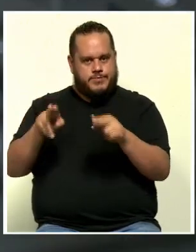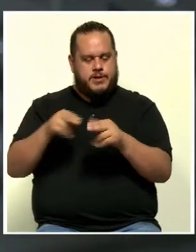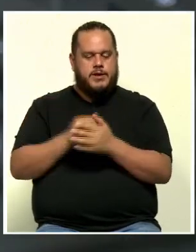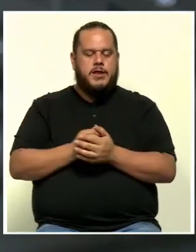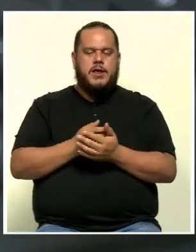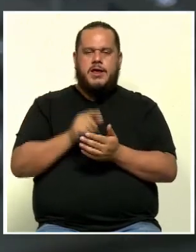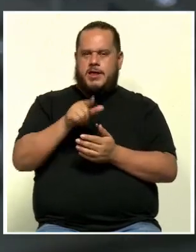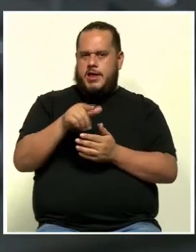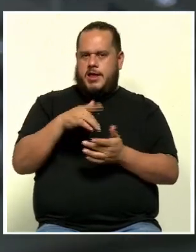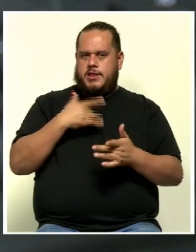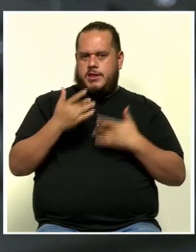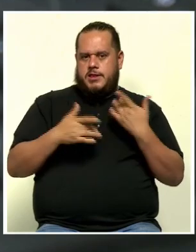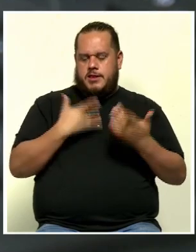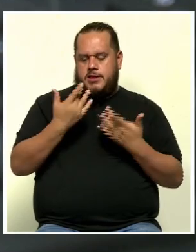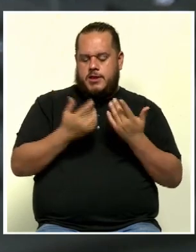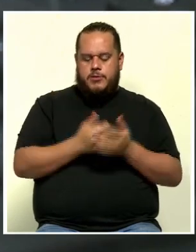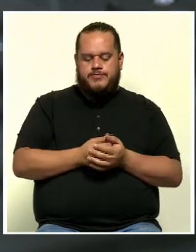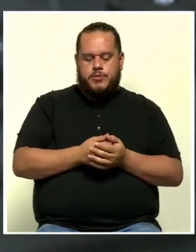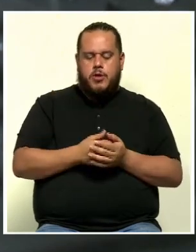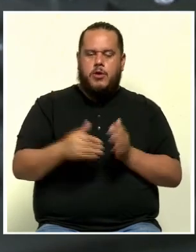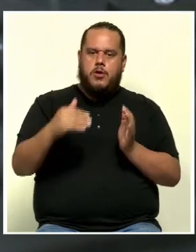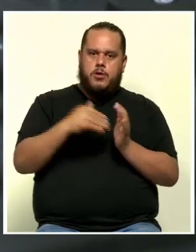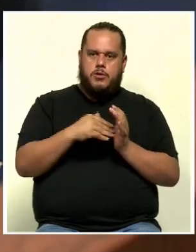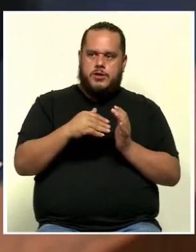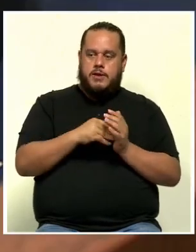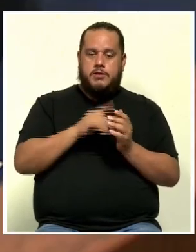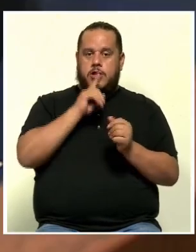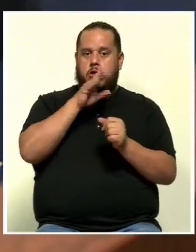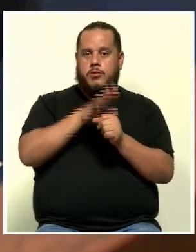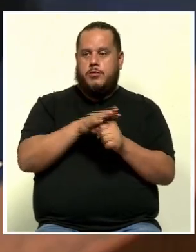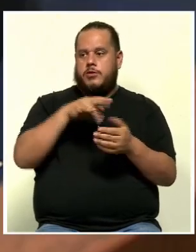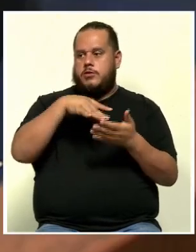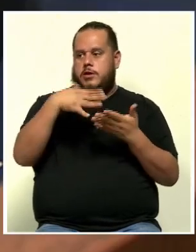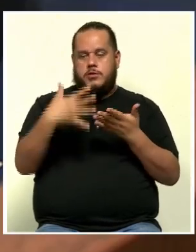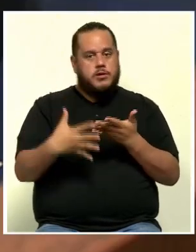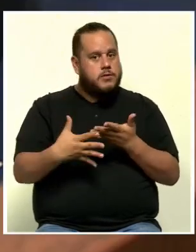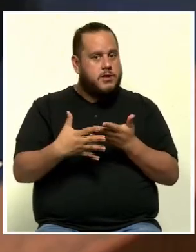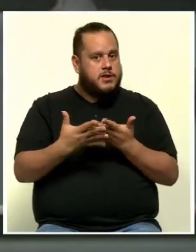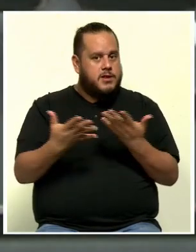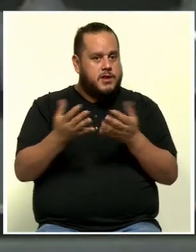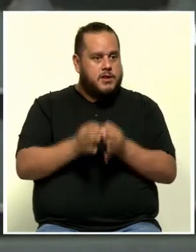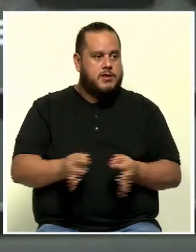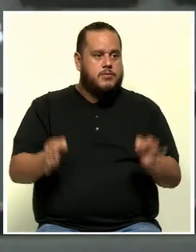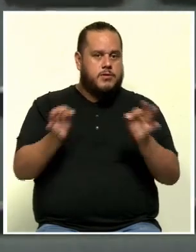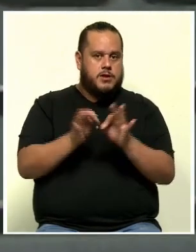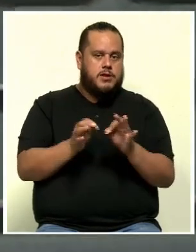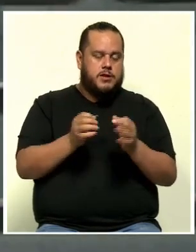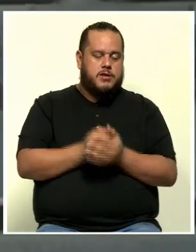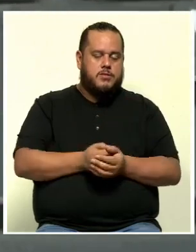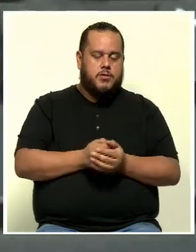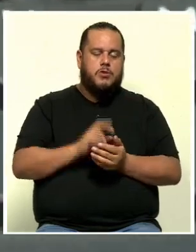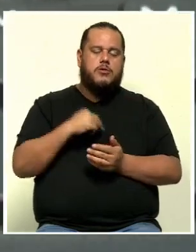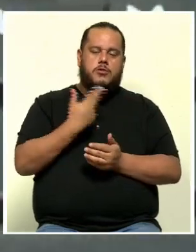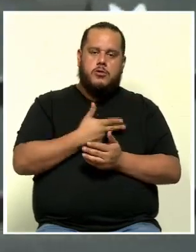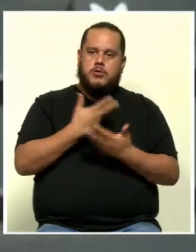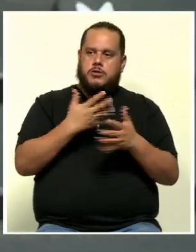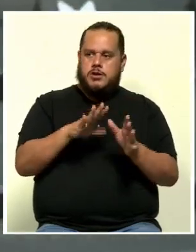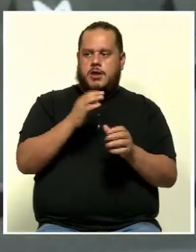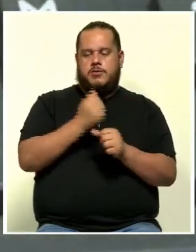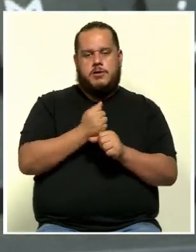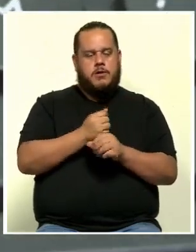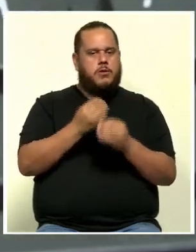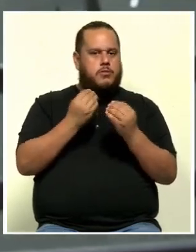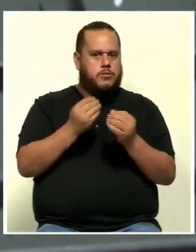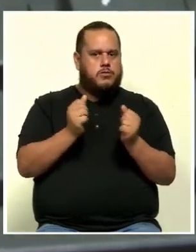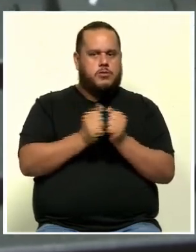ese sentido, otra vez, el compromiso de los estudiantes es importantísimo. Hemos trabajado mucho